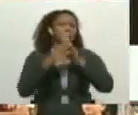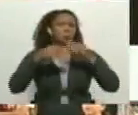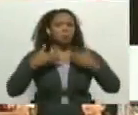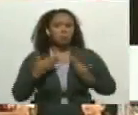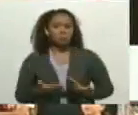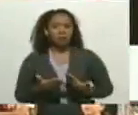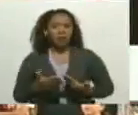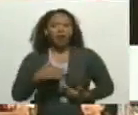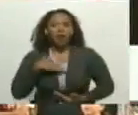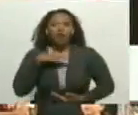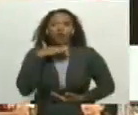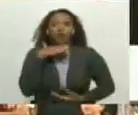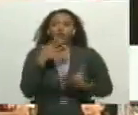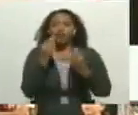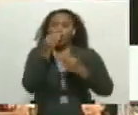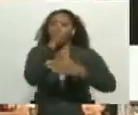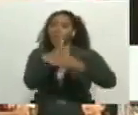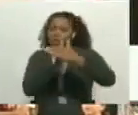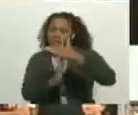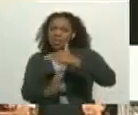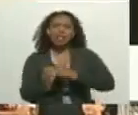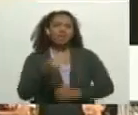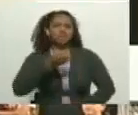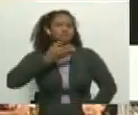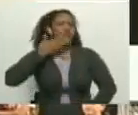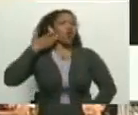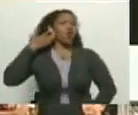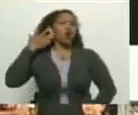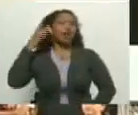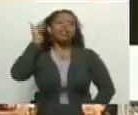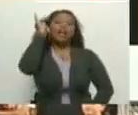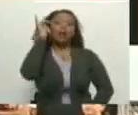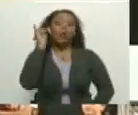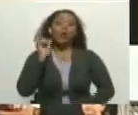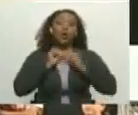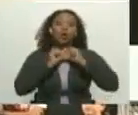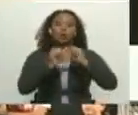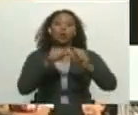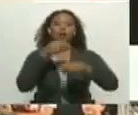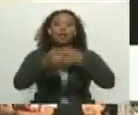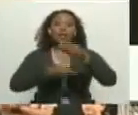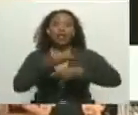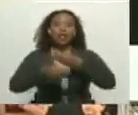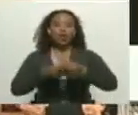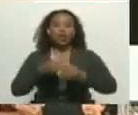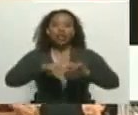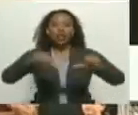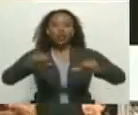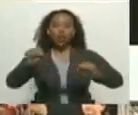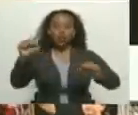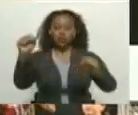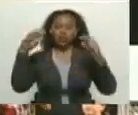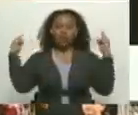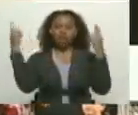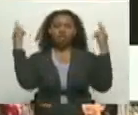pueblo lleno de dignidad. Yaracuy ha permanecido y seguirá siendo territorio invicto.